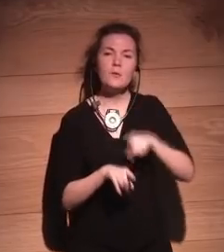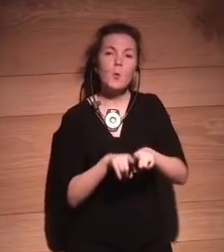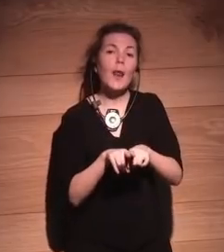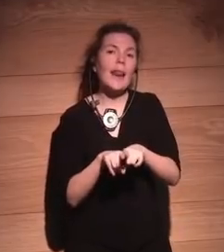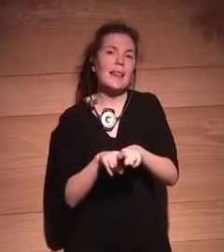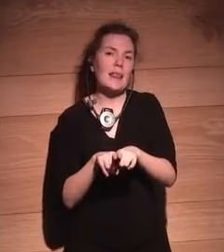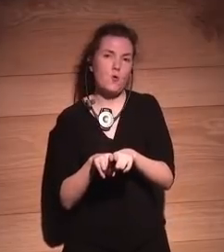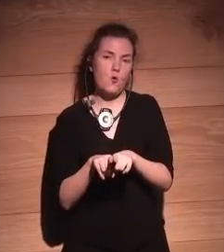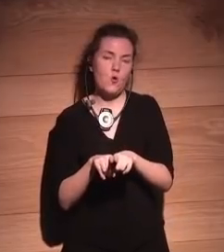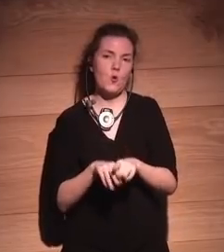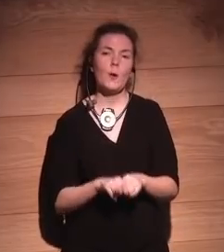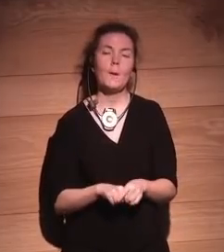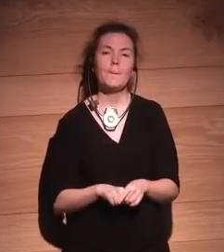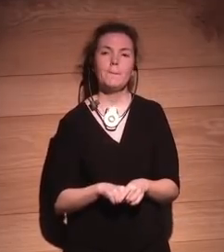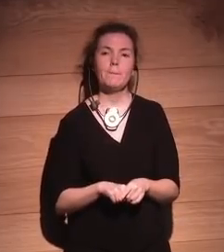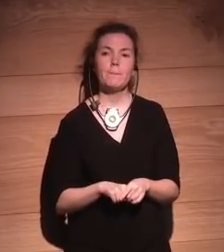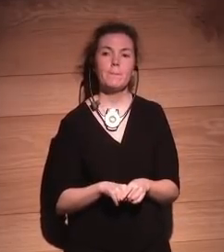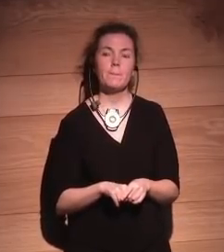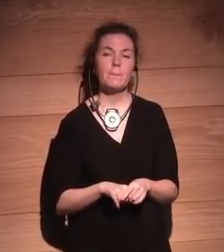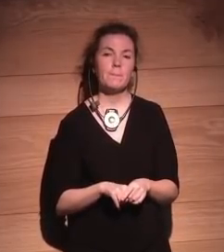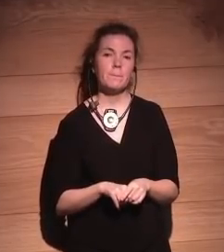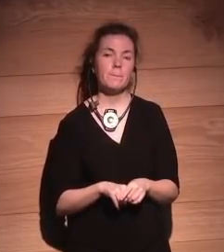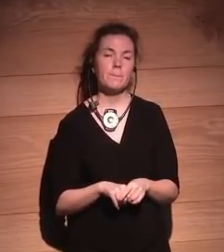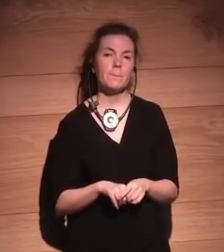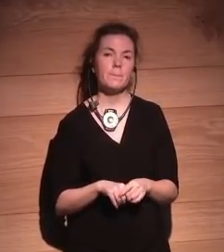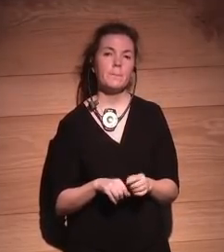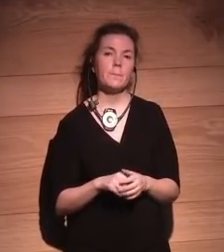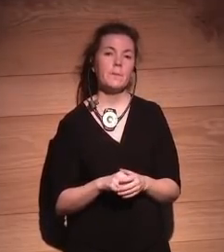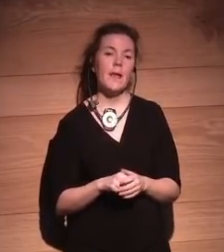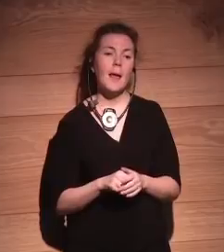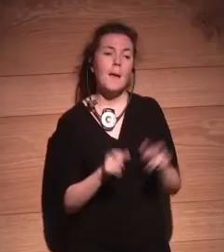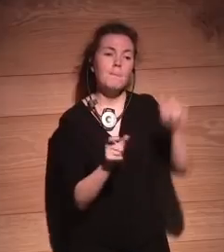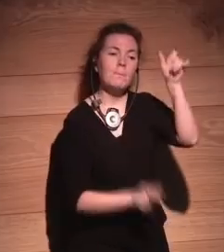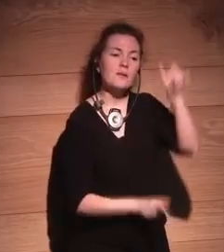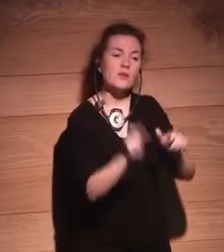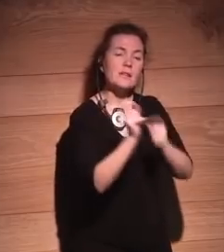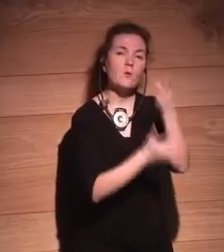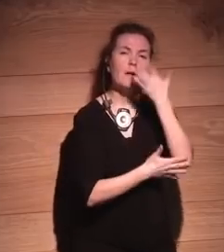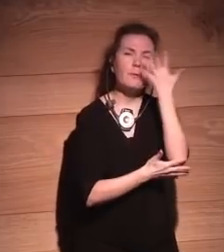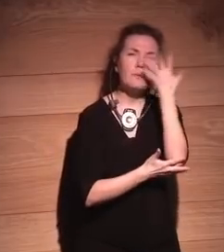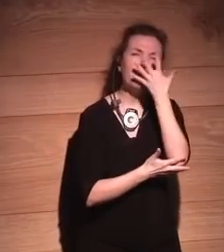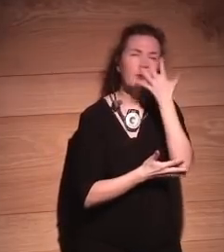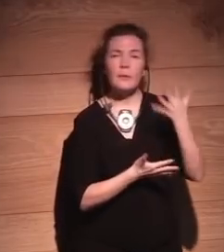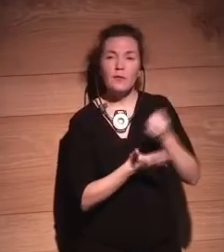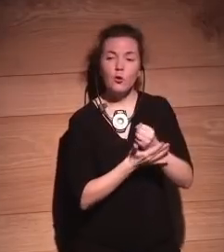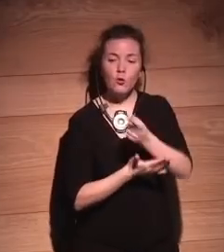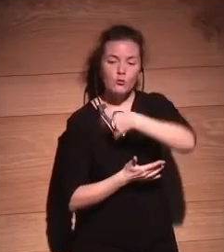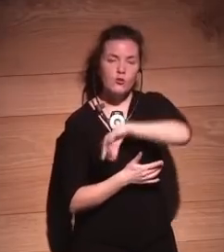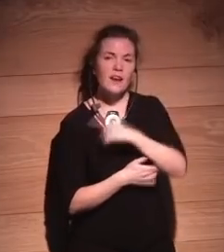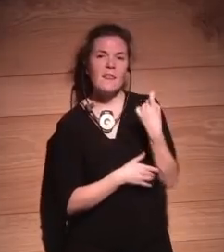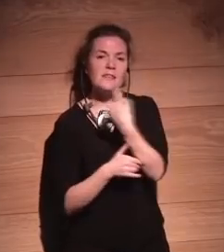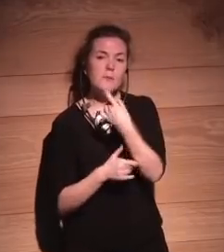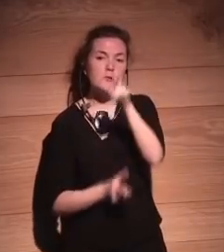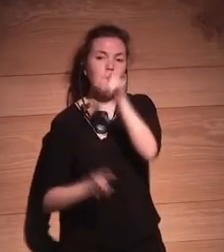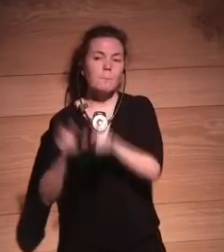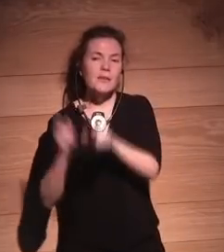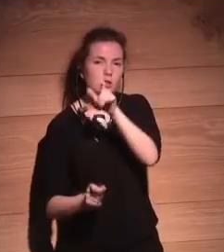crítico. Ante personas que recelan de todo, necesitamos personas